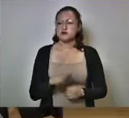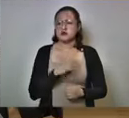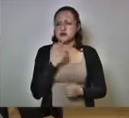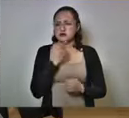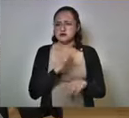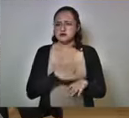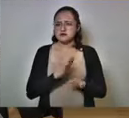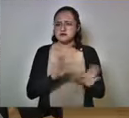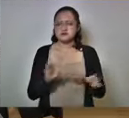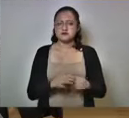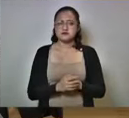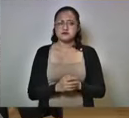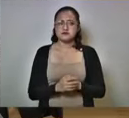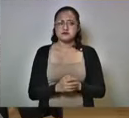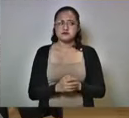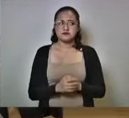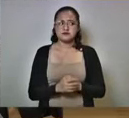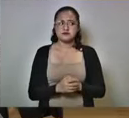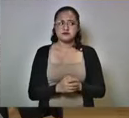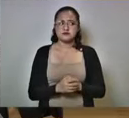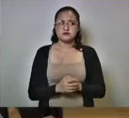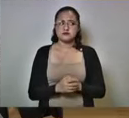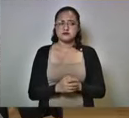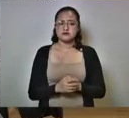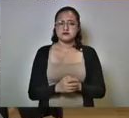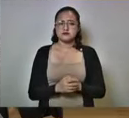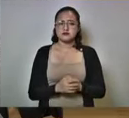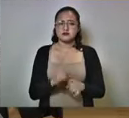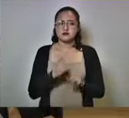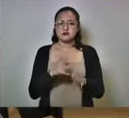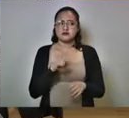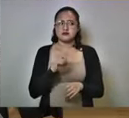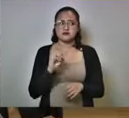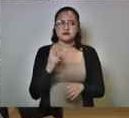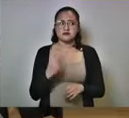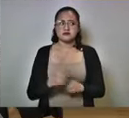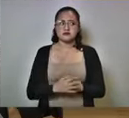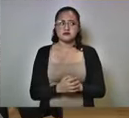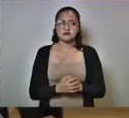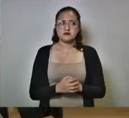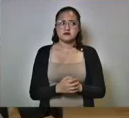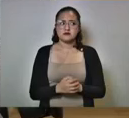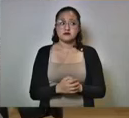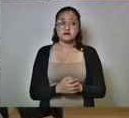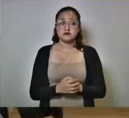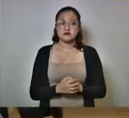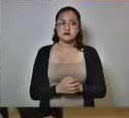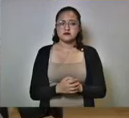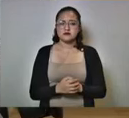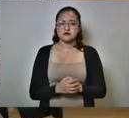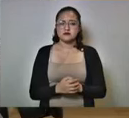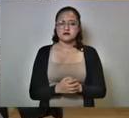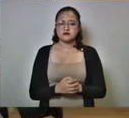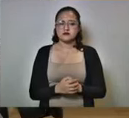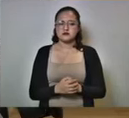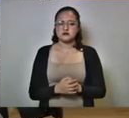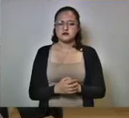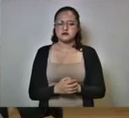más? Claudia Espinosa, Informativo 102. Y apoyos funerarios.